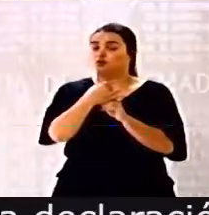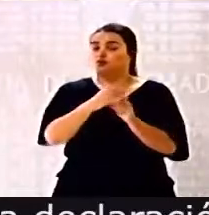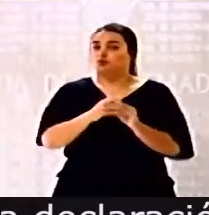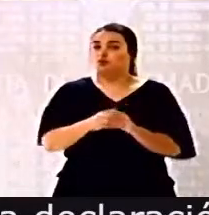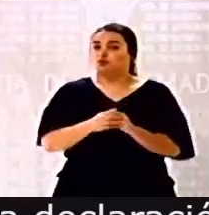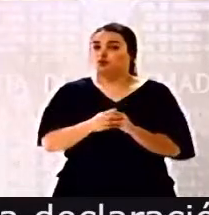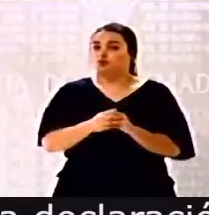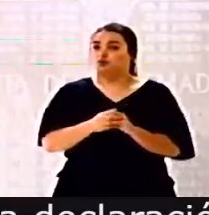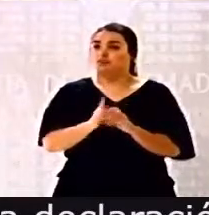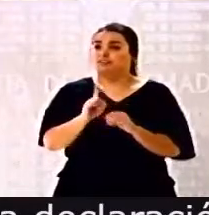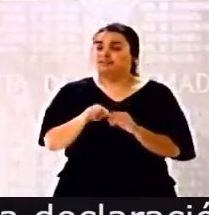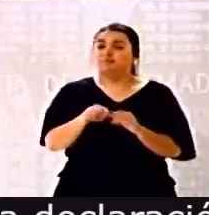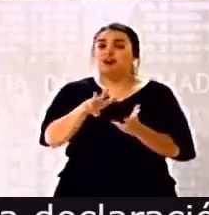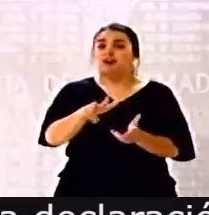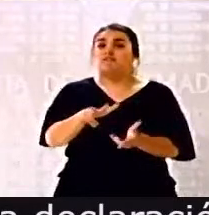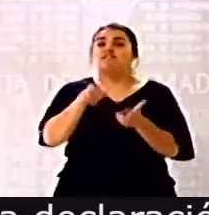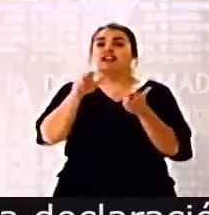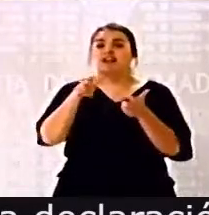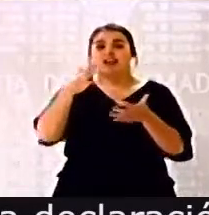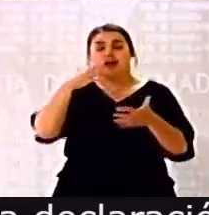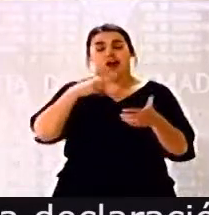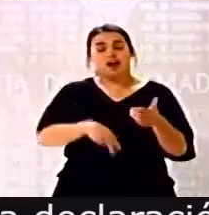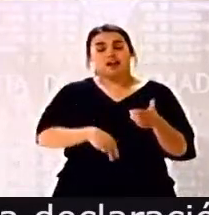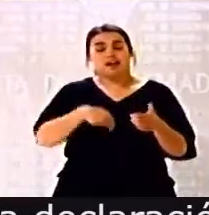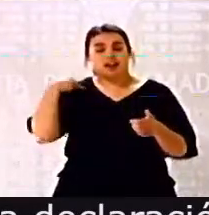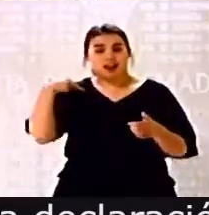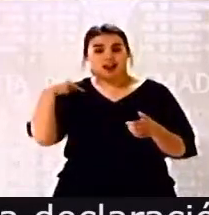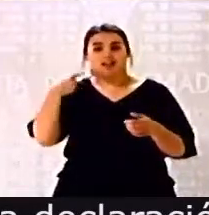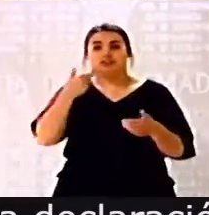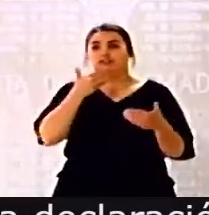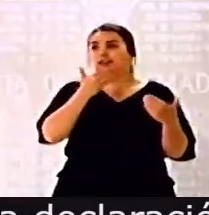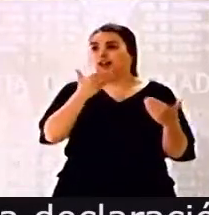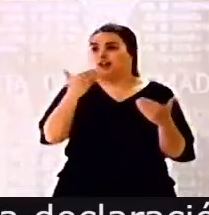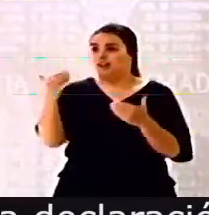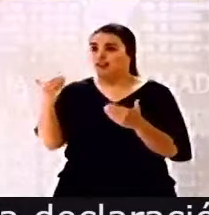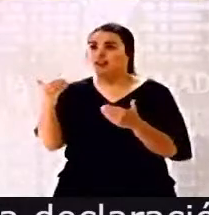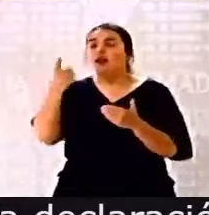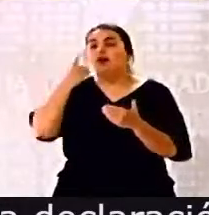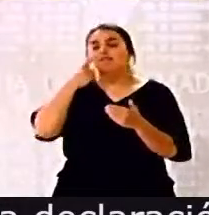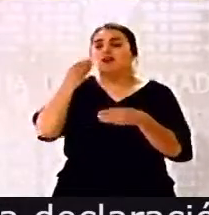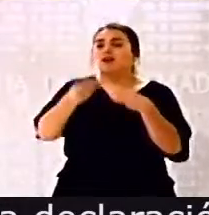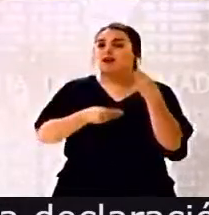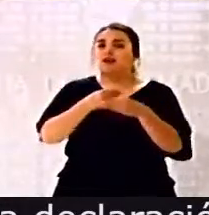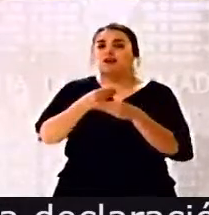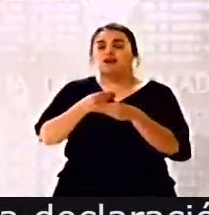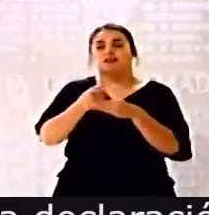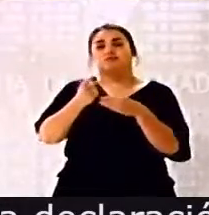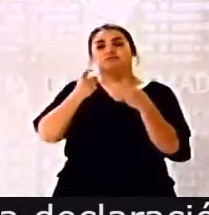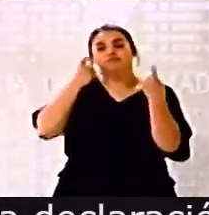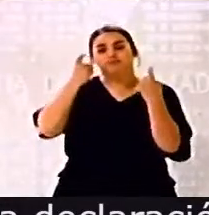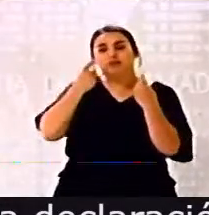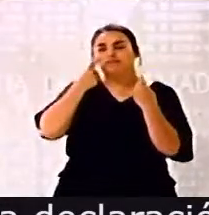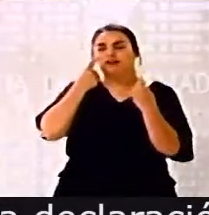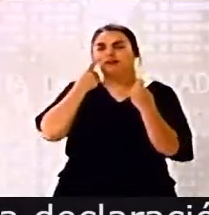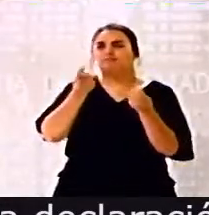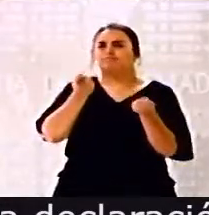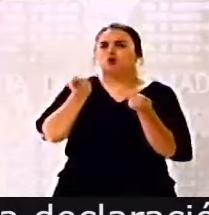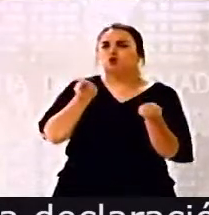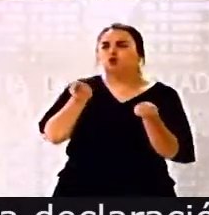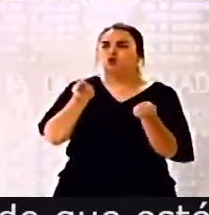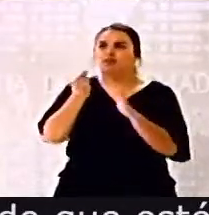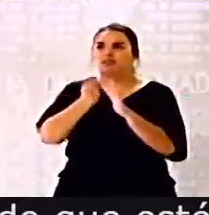y agradeciendo a la Fiscalía General del Estado que esté encima de los datos, porque eso